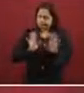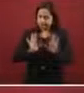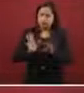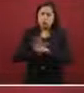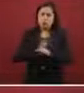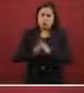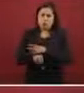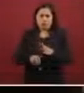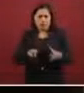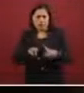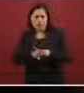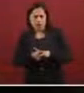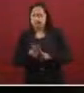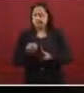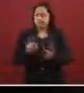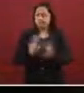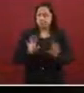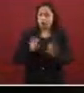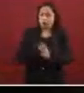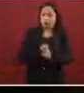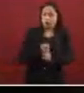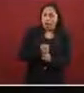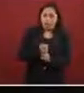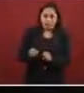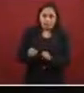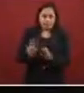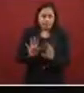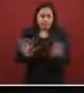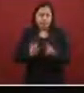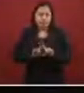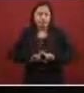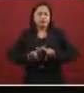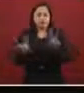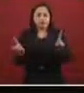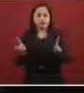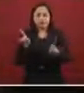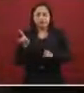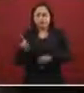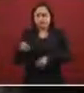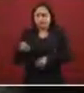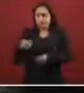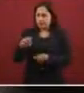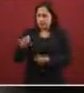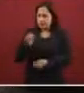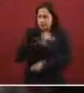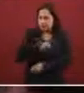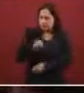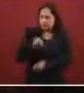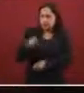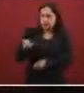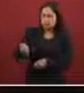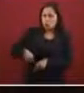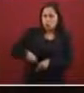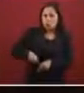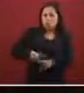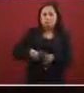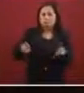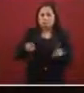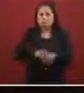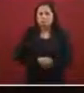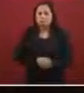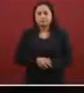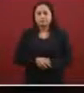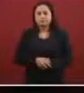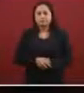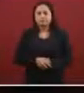sangre, de violencia. Añadió que para ser aplicada antes debe pasar por la autorización de las víctimas, valorarse el tipo